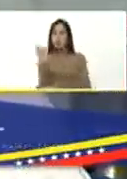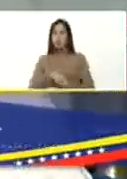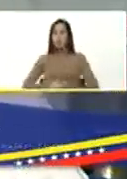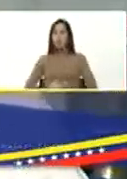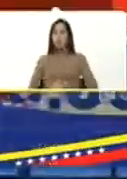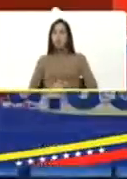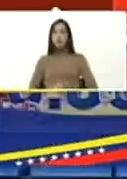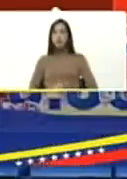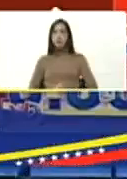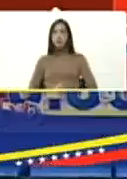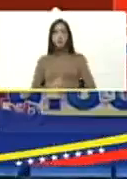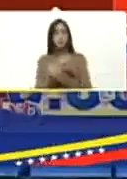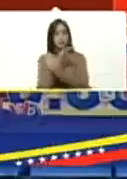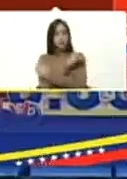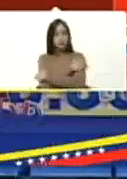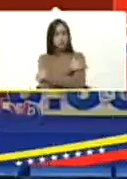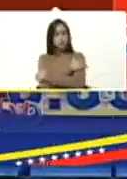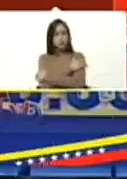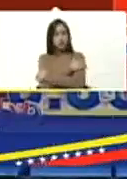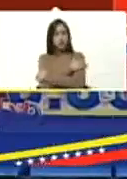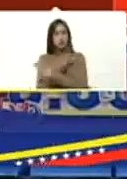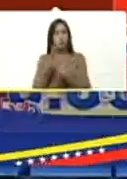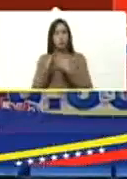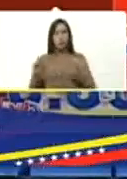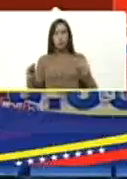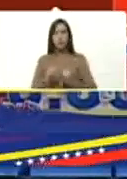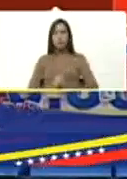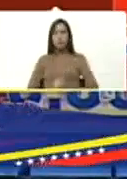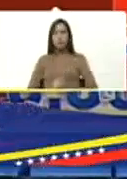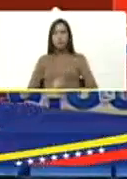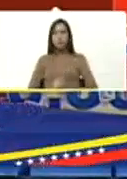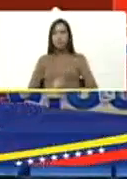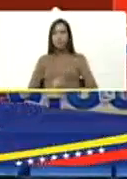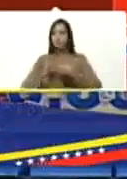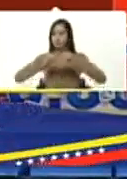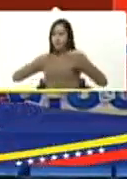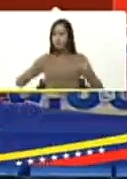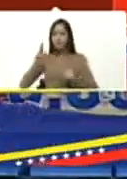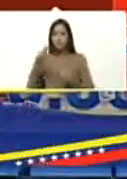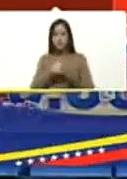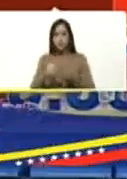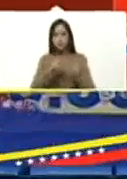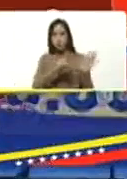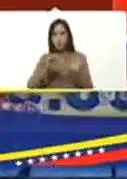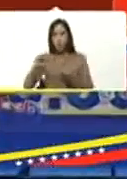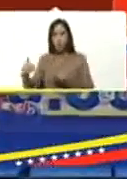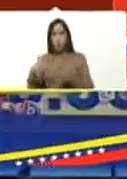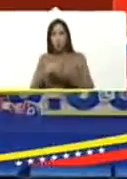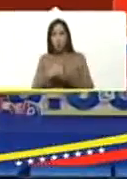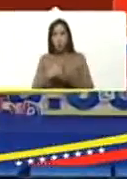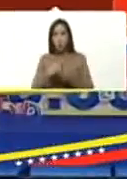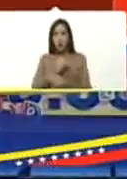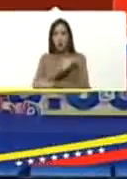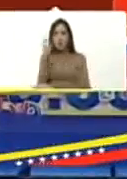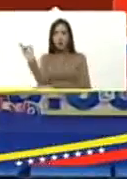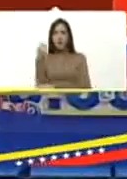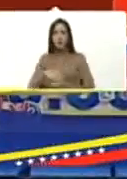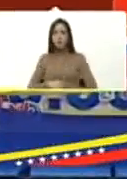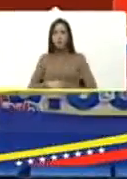Barquisimeto. Felicidades, felicidades, felicidades. Elito 3.800.000 en Barquisimeto.